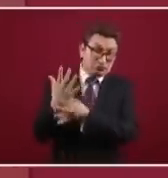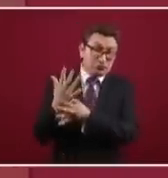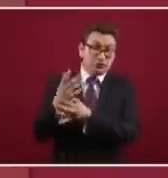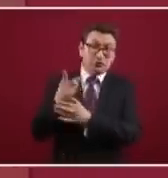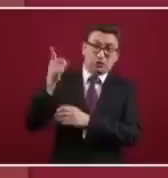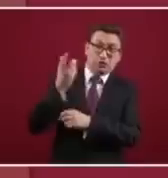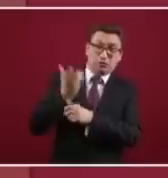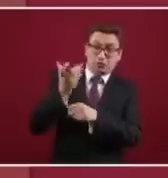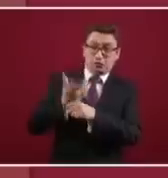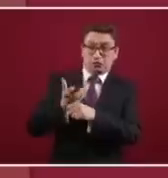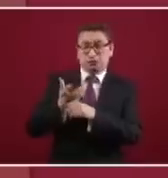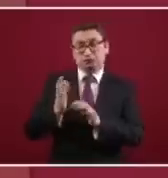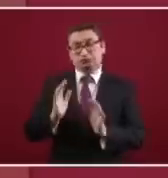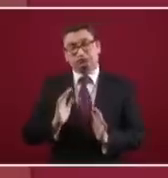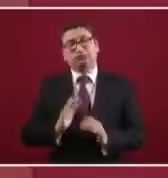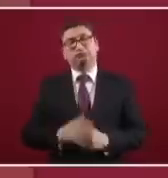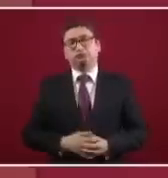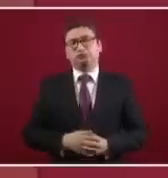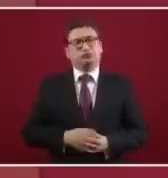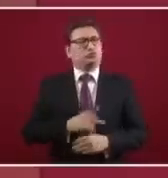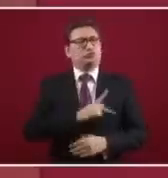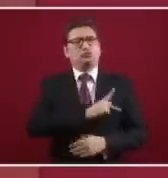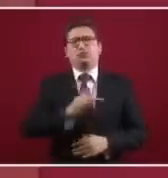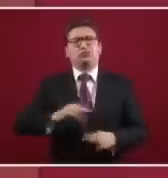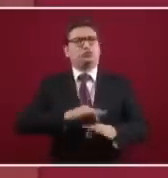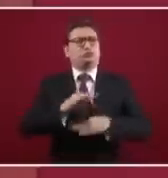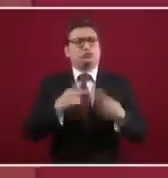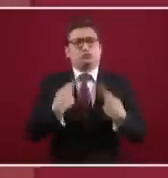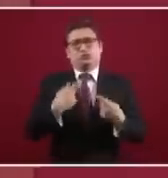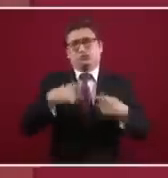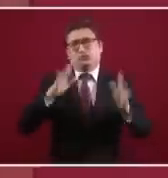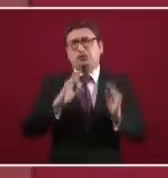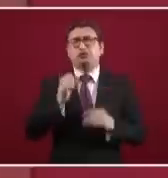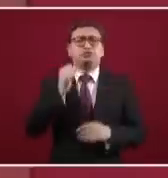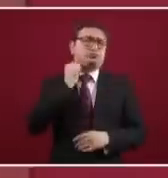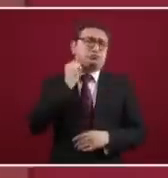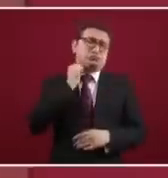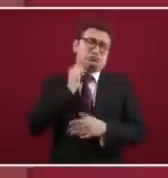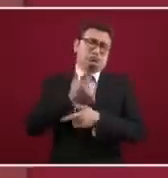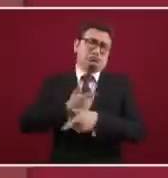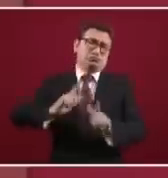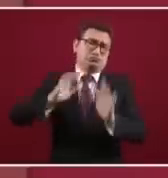Estados Unidos, como de cualquier otro legislador,